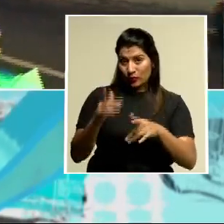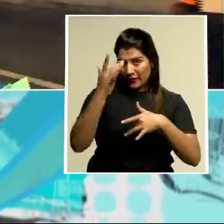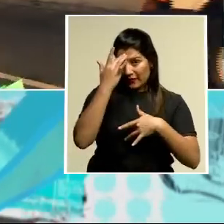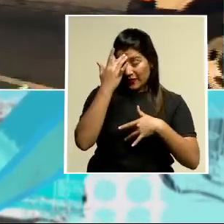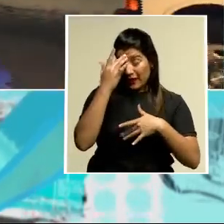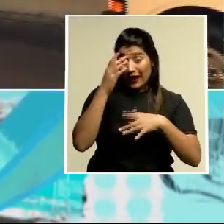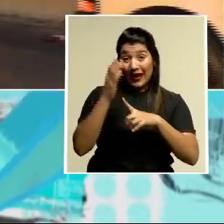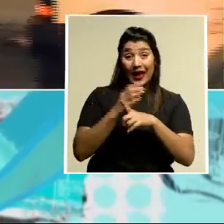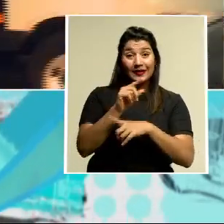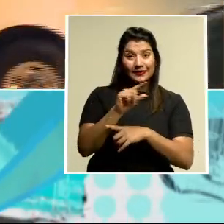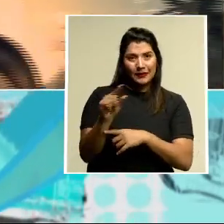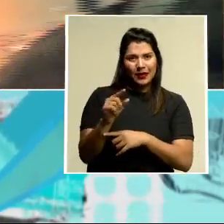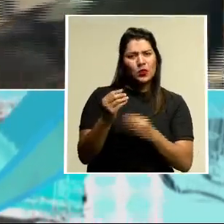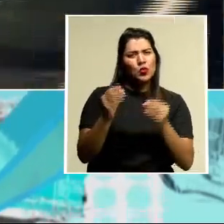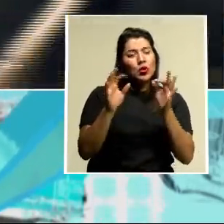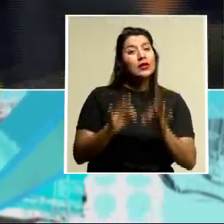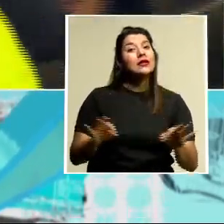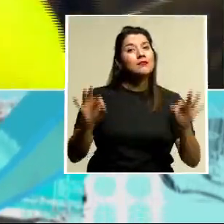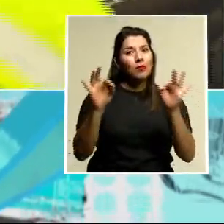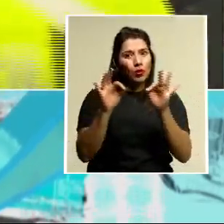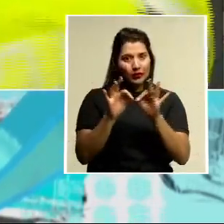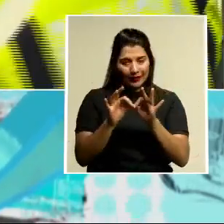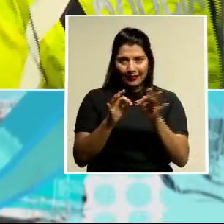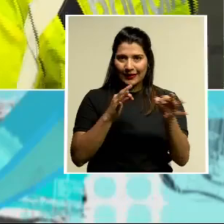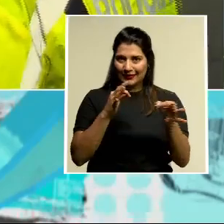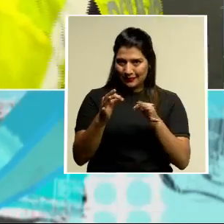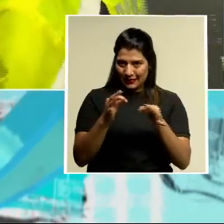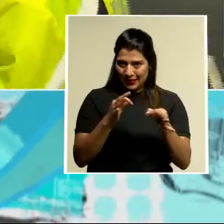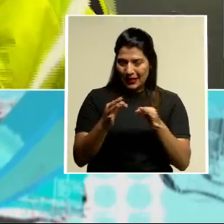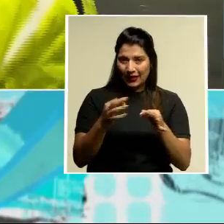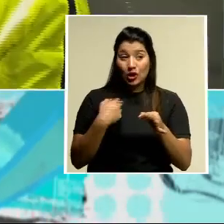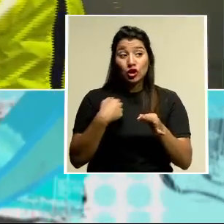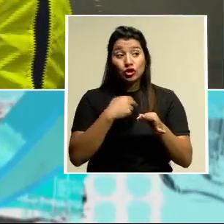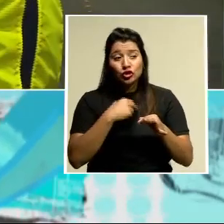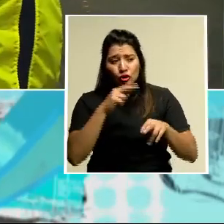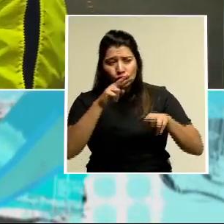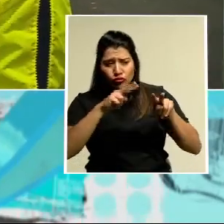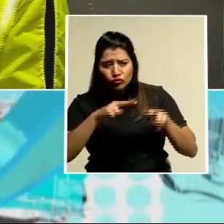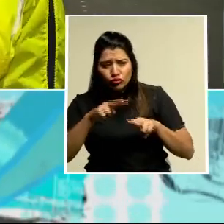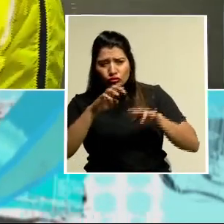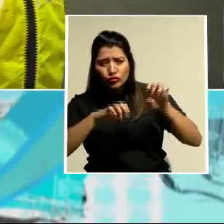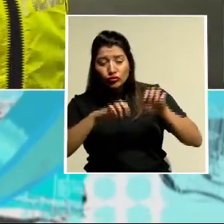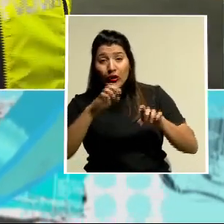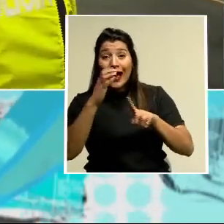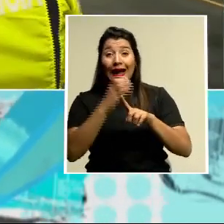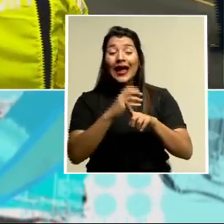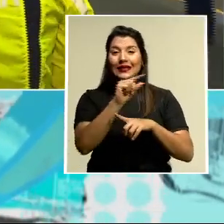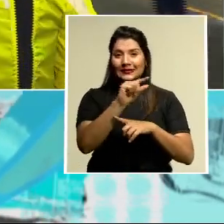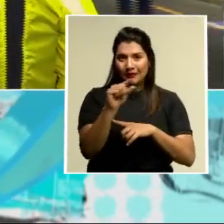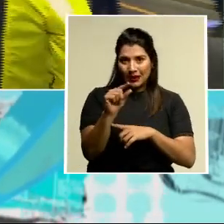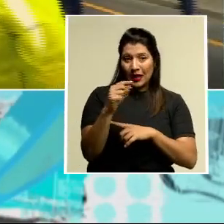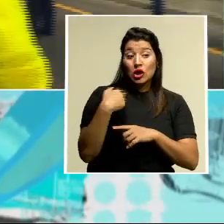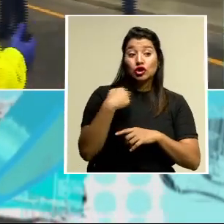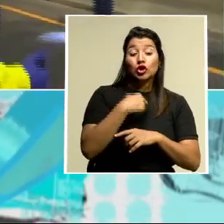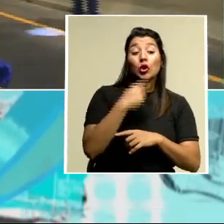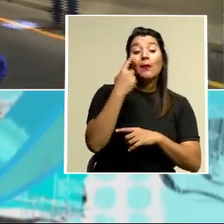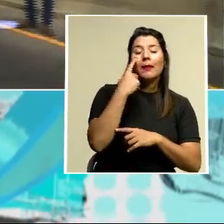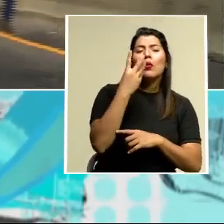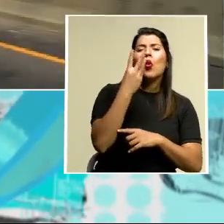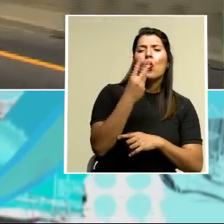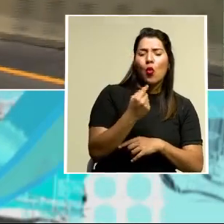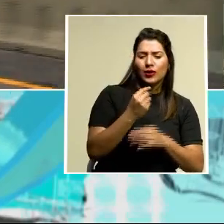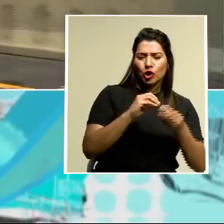medidas que ha tenido un efecto particular en la reducción de casos por semana. Eso